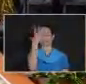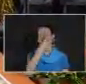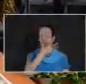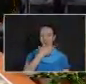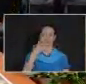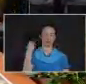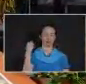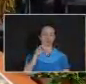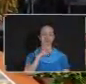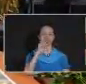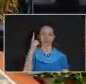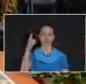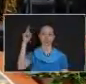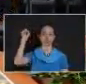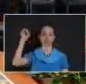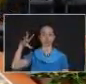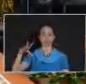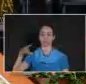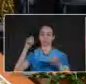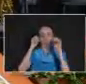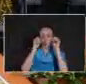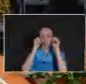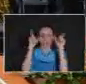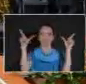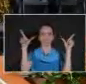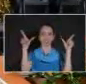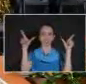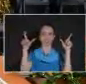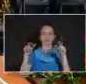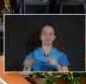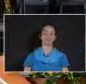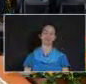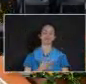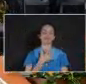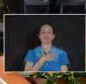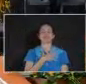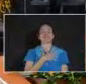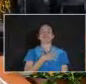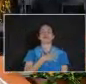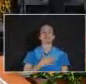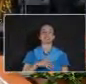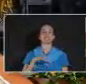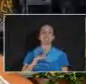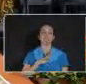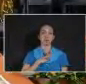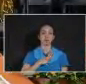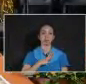bendición extraordinaria. Ay, ay, ay. Tenemos